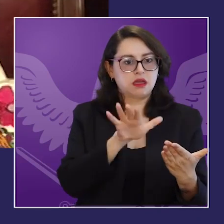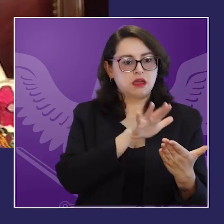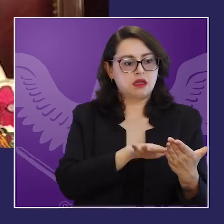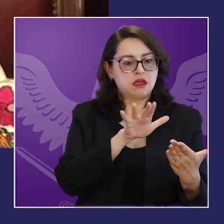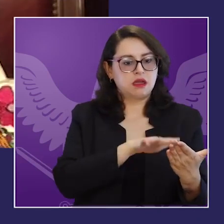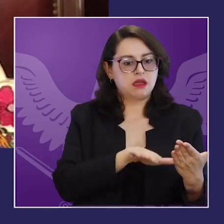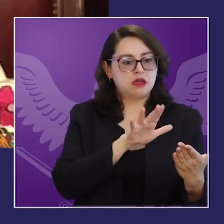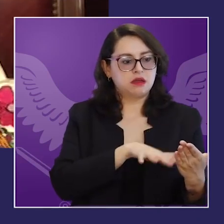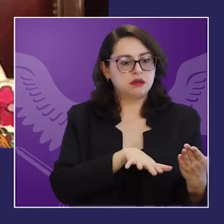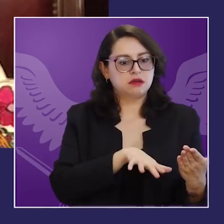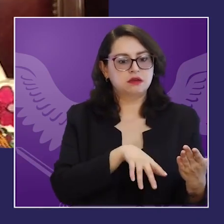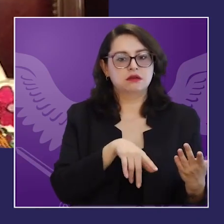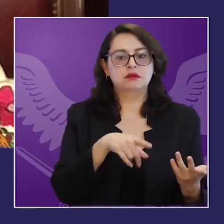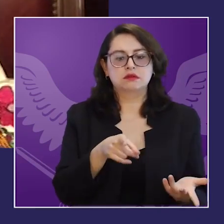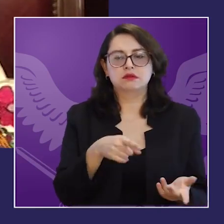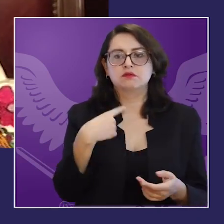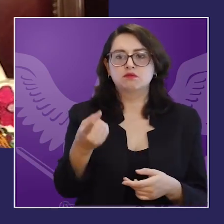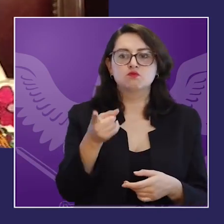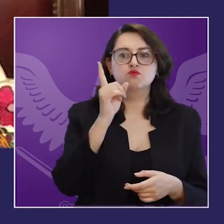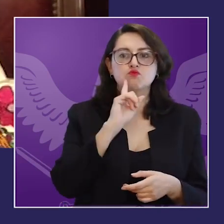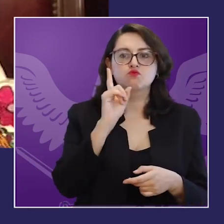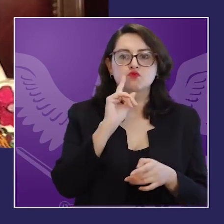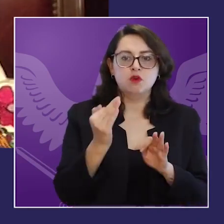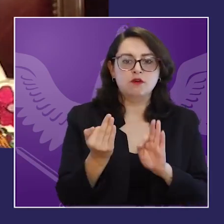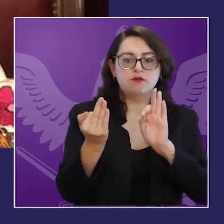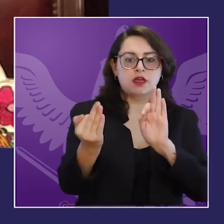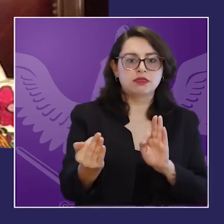Grandes, a las hijas en frente de una trabajadora social, por ejemplo.